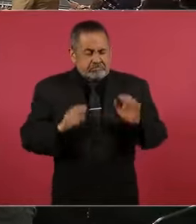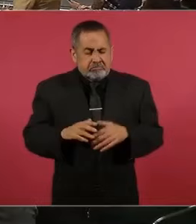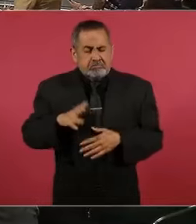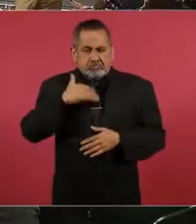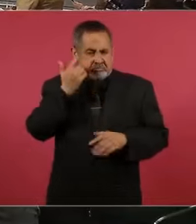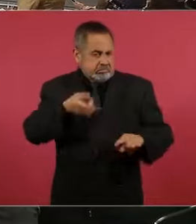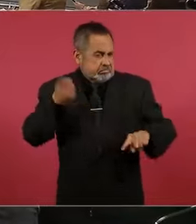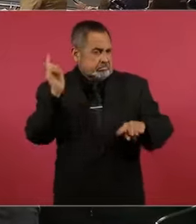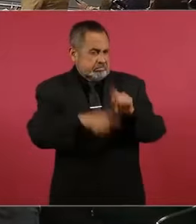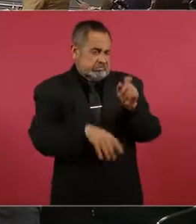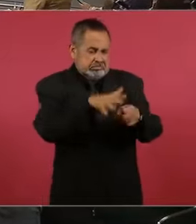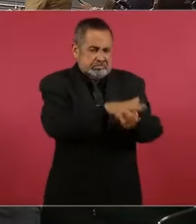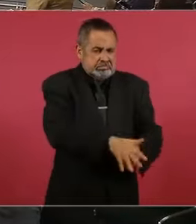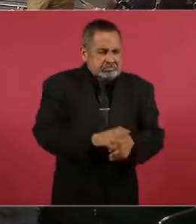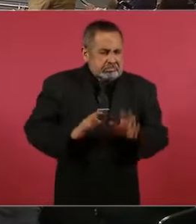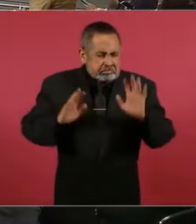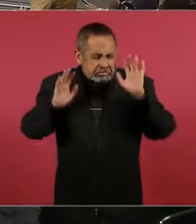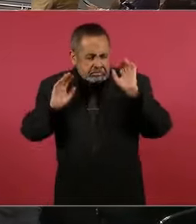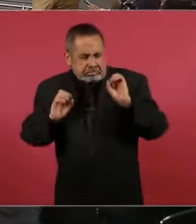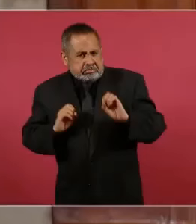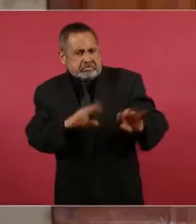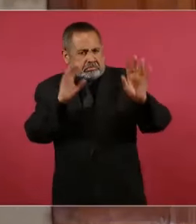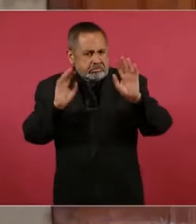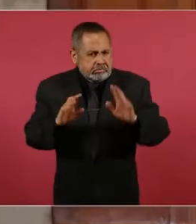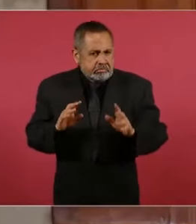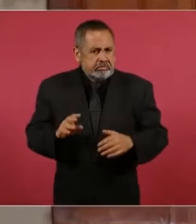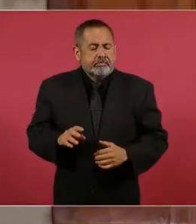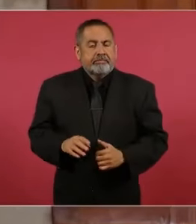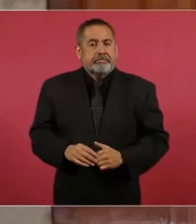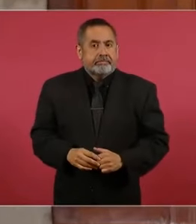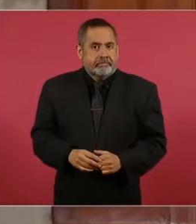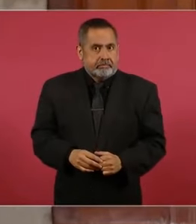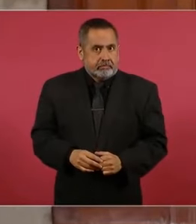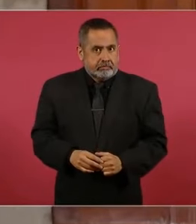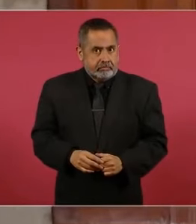Nadie quiere eso. Lo único